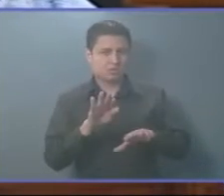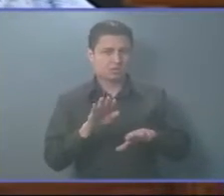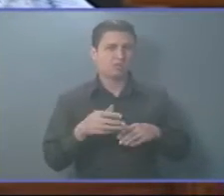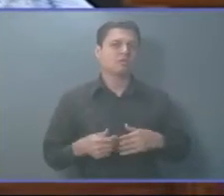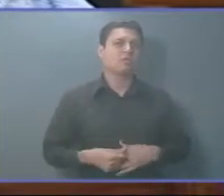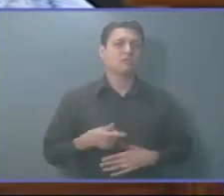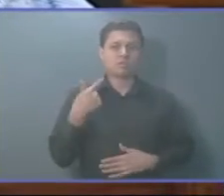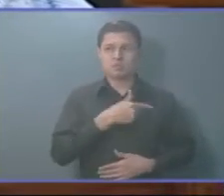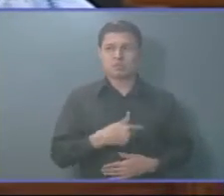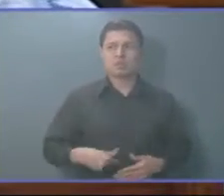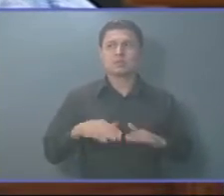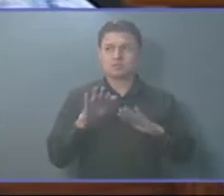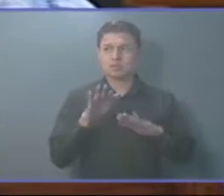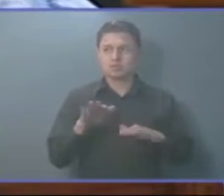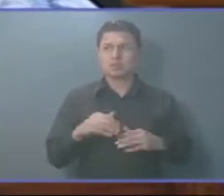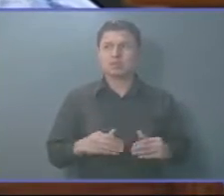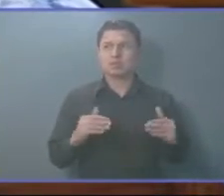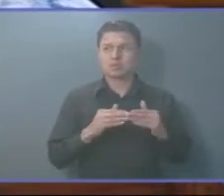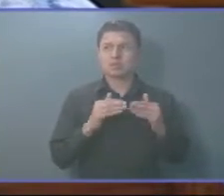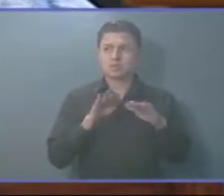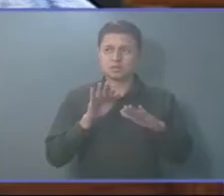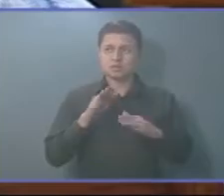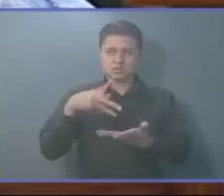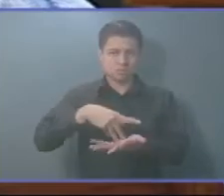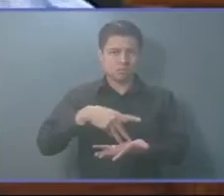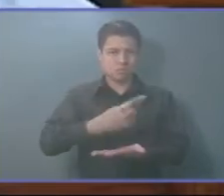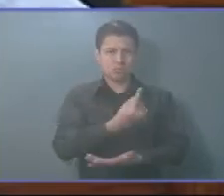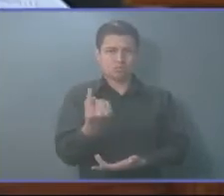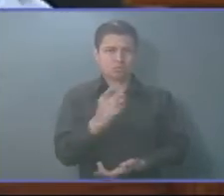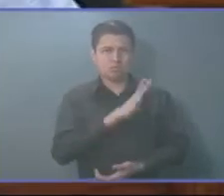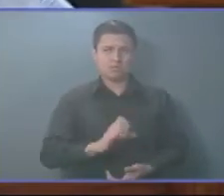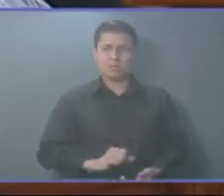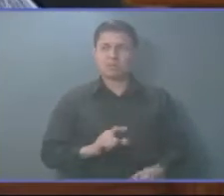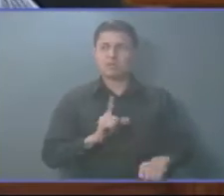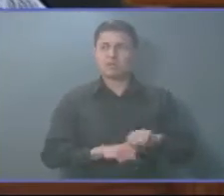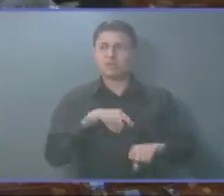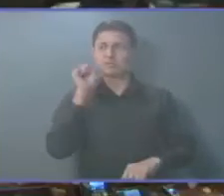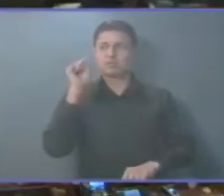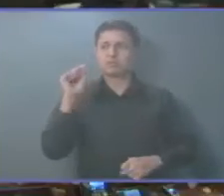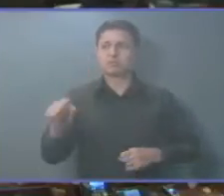diputados, muchas gracias, señor presidente, y sobre todo muchas gracias, pueblo salvadoreño. La cuarentena.